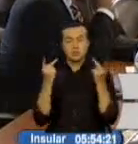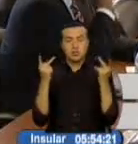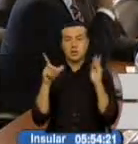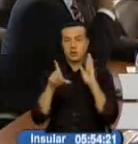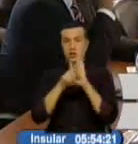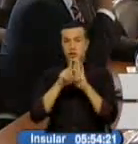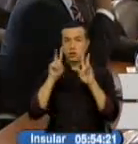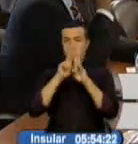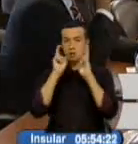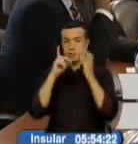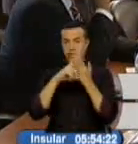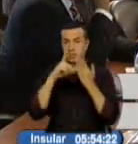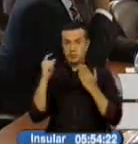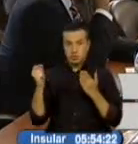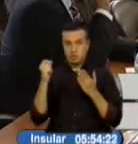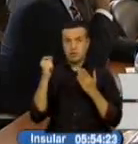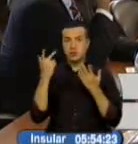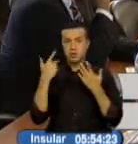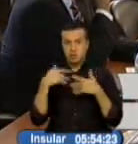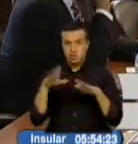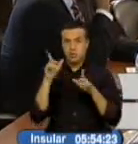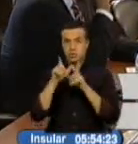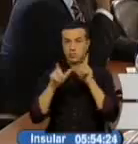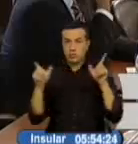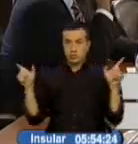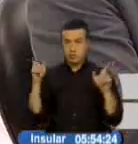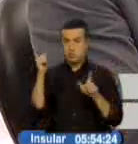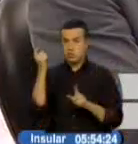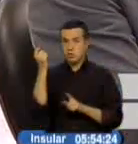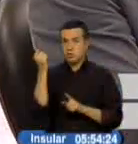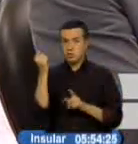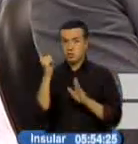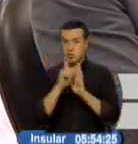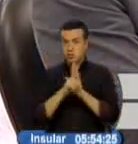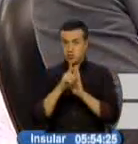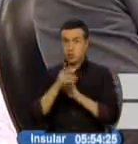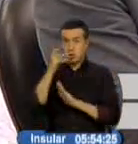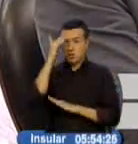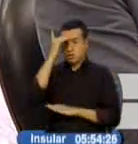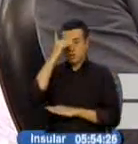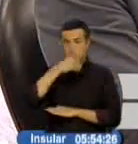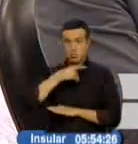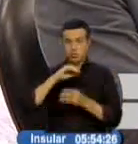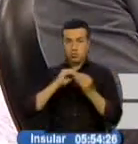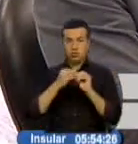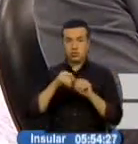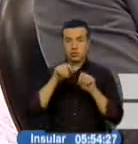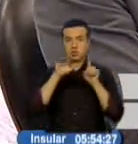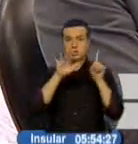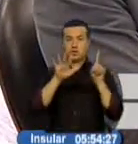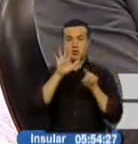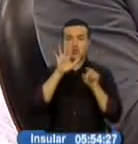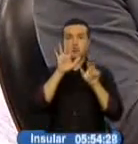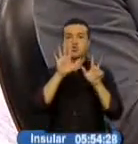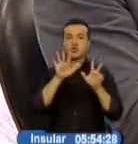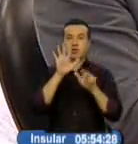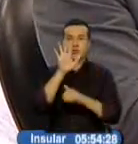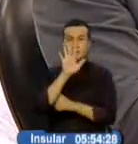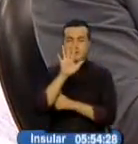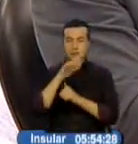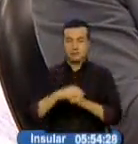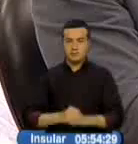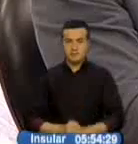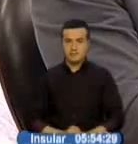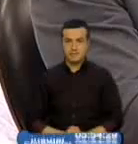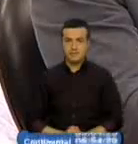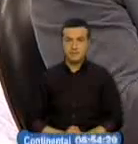Código Orgánico Financiero y reparación a los depositantes afectados por el decreto 685. César García, Ecuador